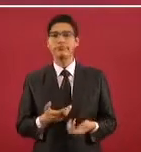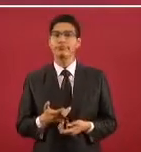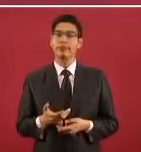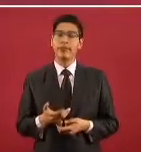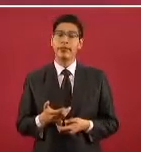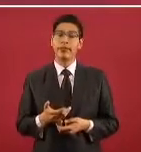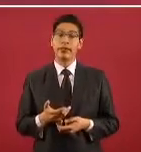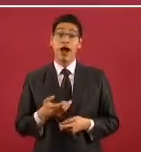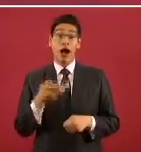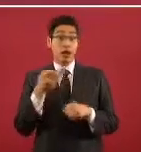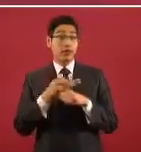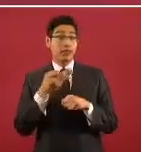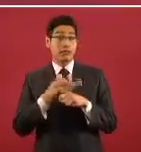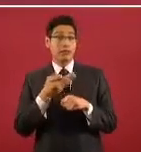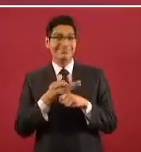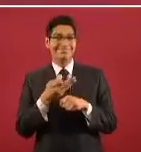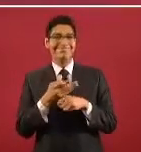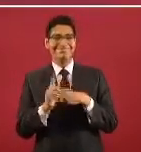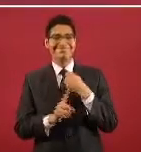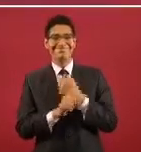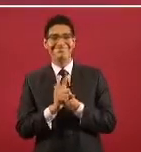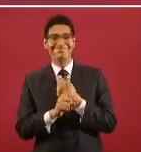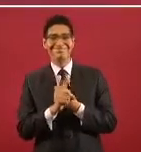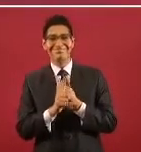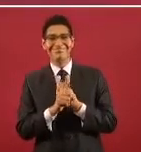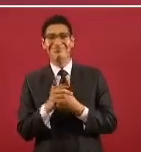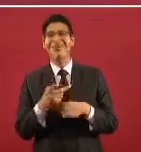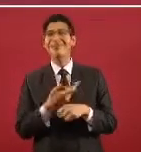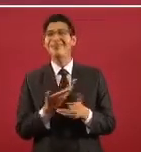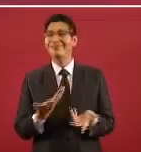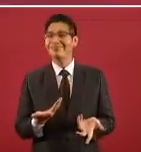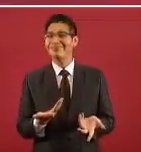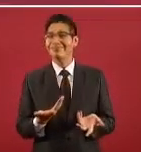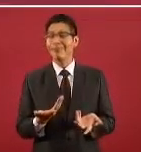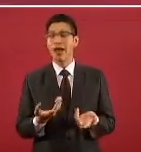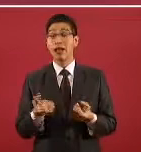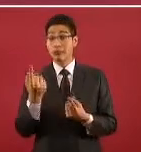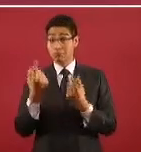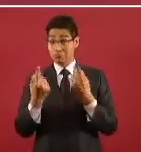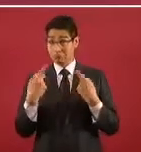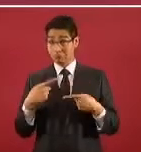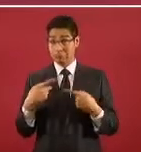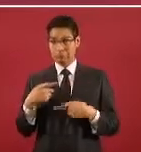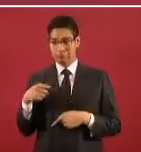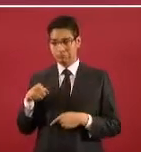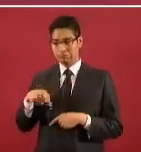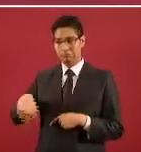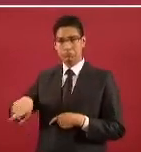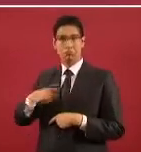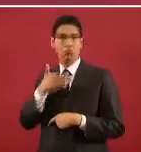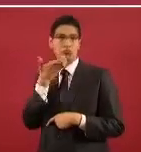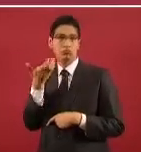en las circunstancias actuales los que estaban acostumbrados a robar,